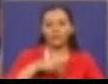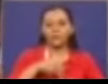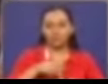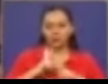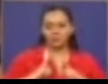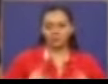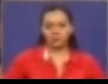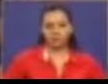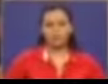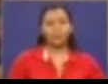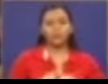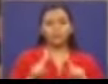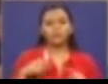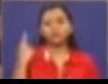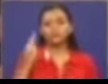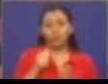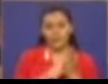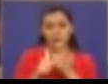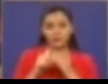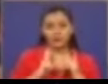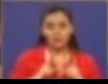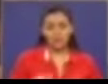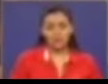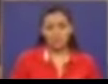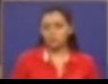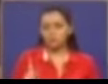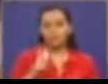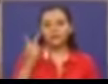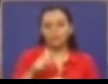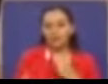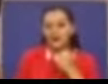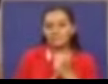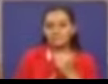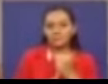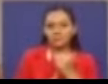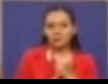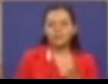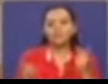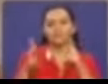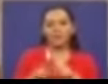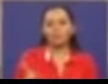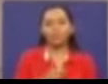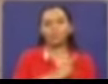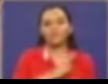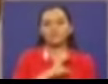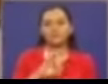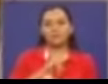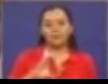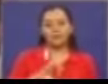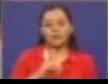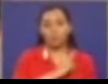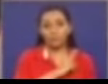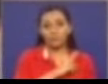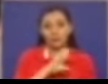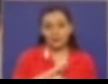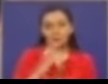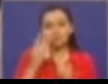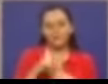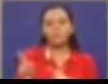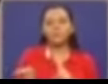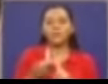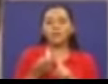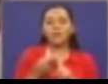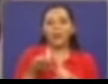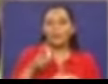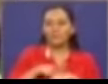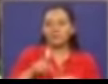salud, pero no solo Ministerio de Salud Pública en la parte asistencial, sino también la Universidad Central. Entonces tenemos por primera vez personas